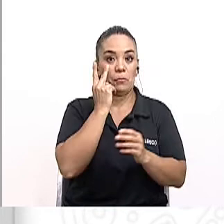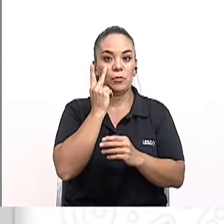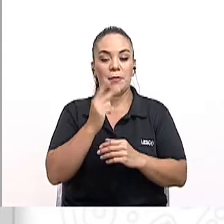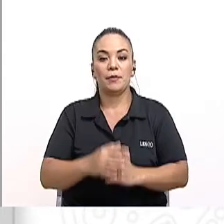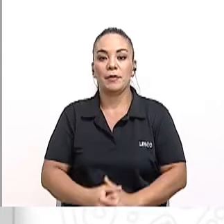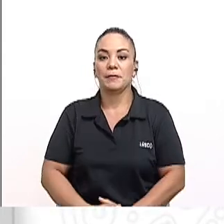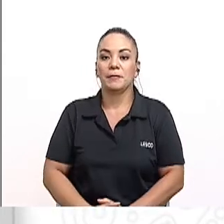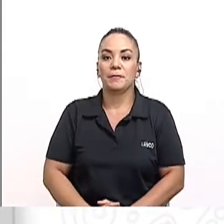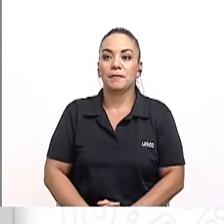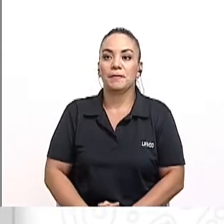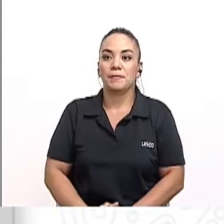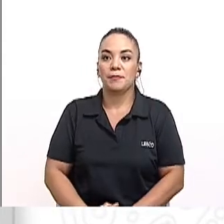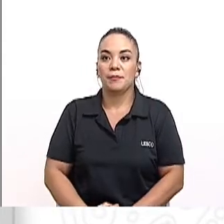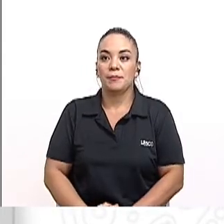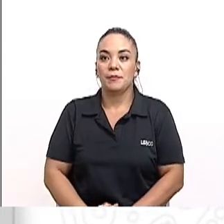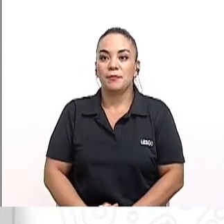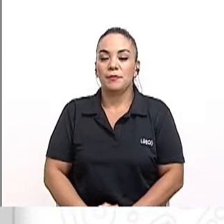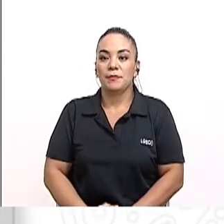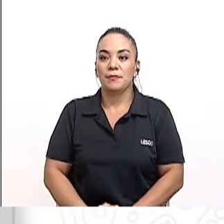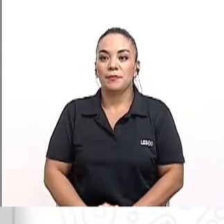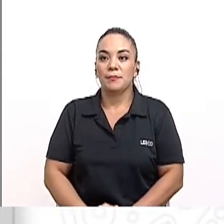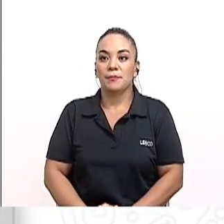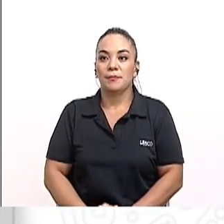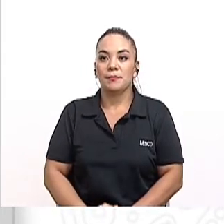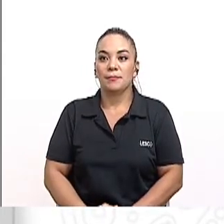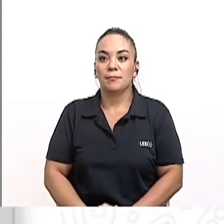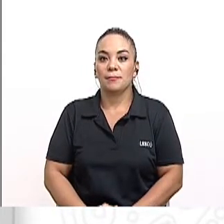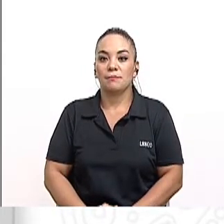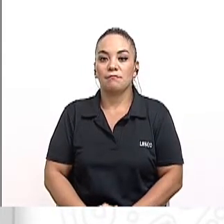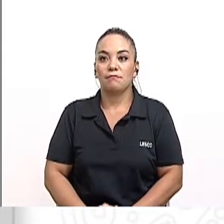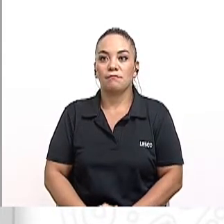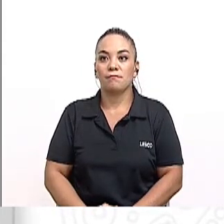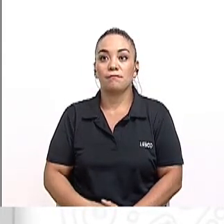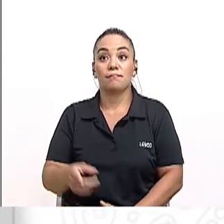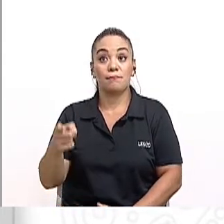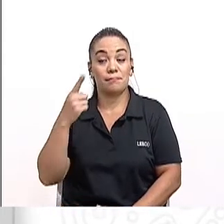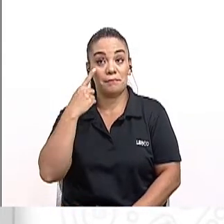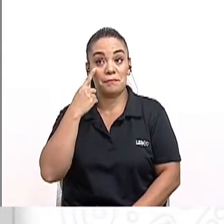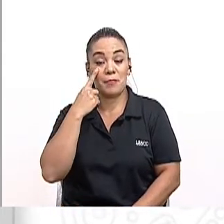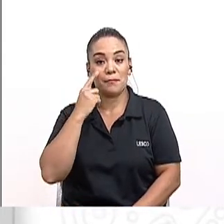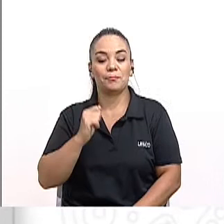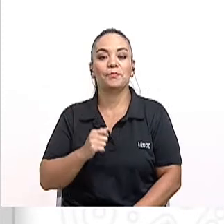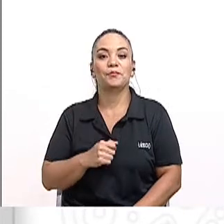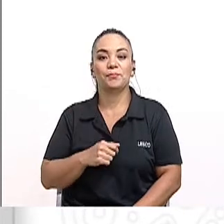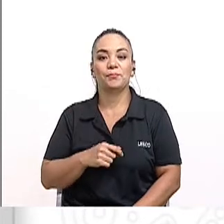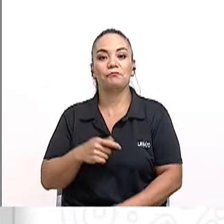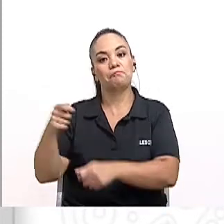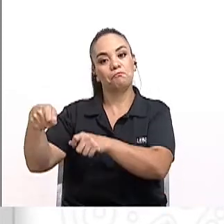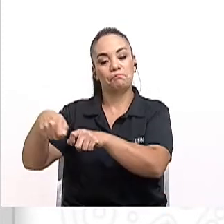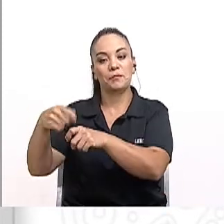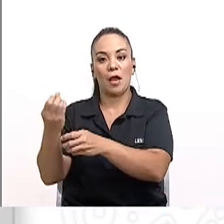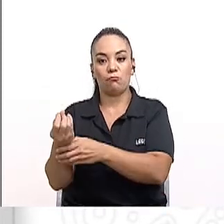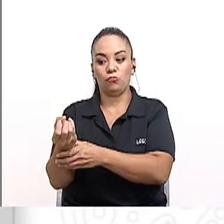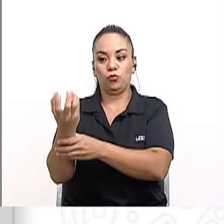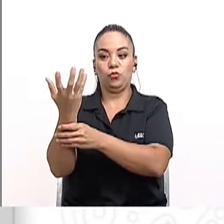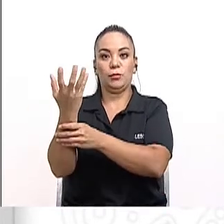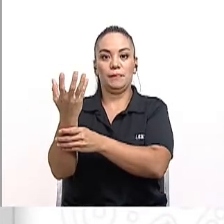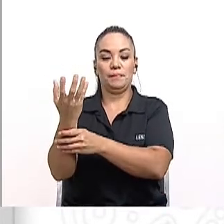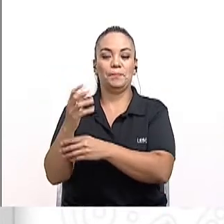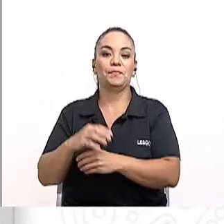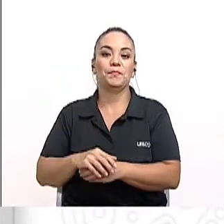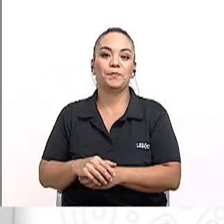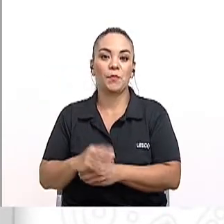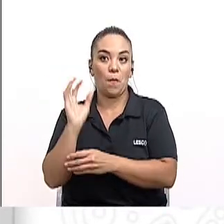a encender el bombillo y lo voy a ir apuntando sobre los